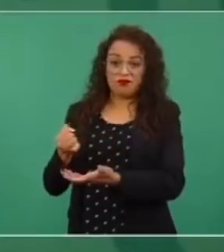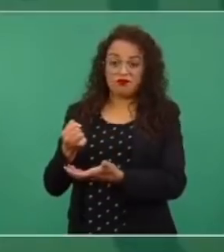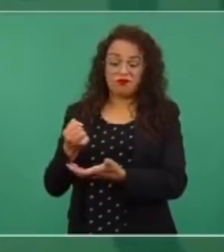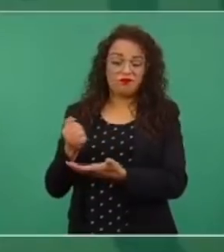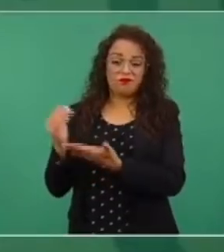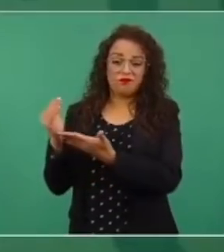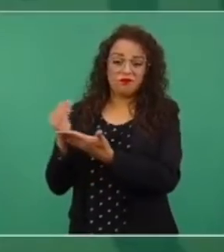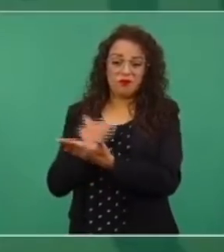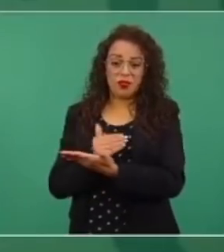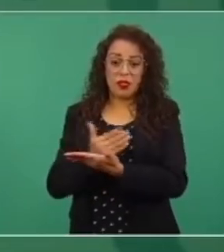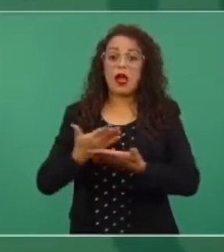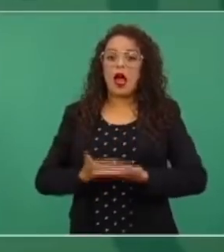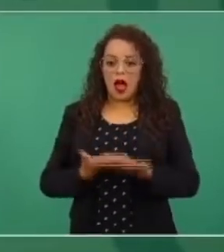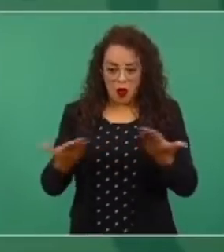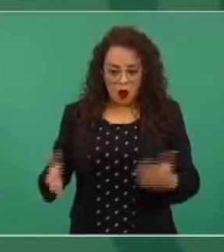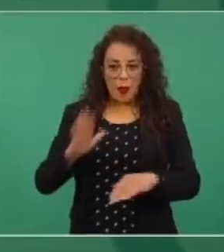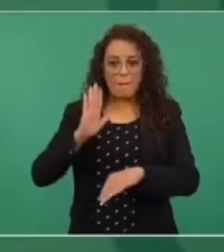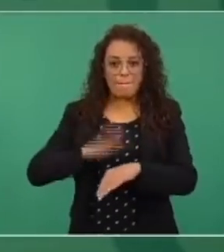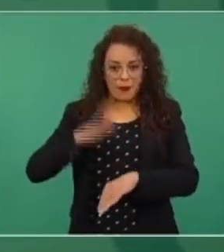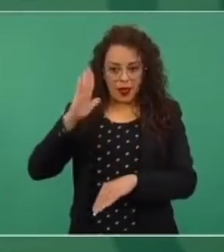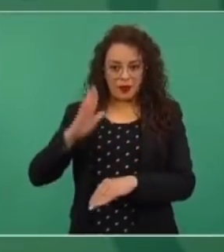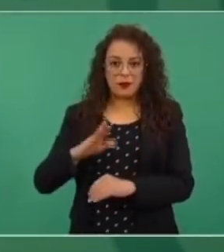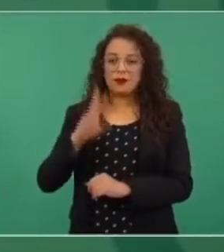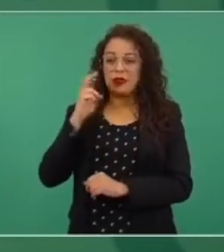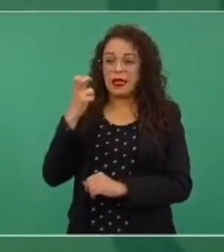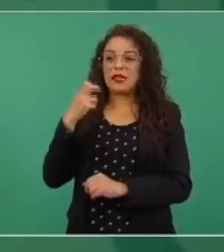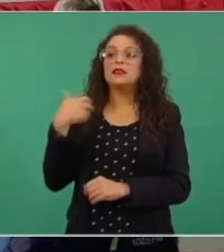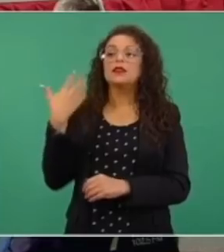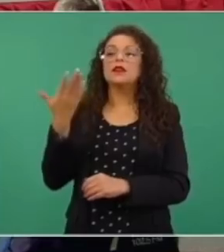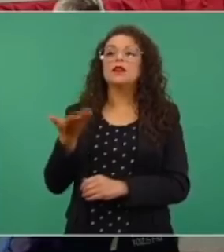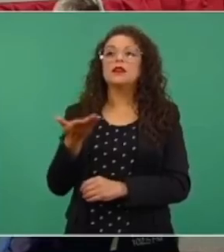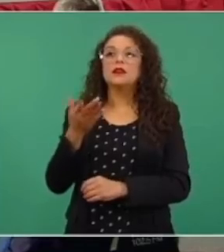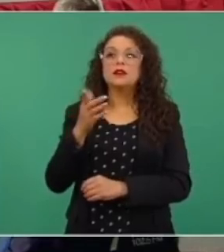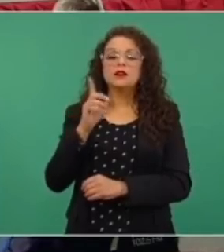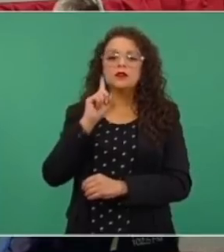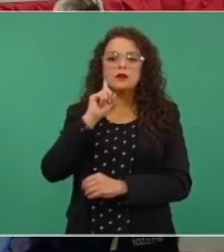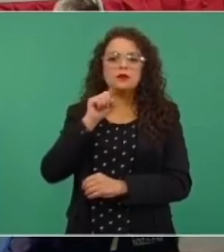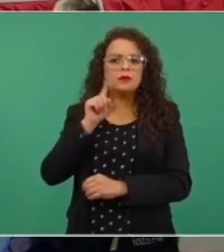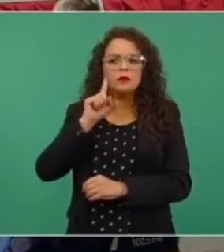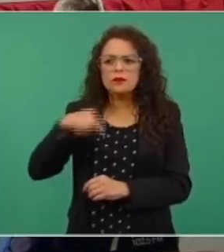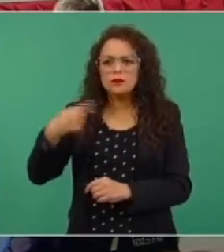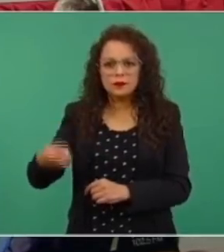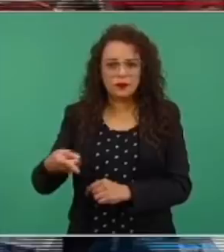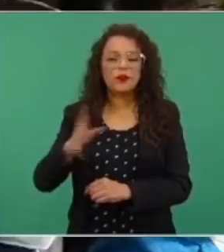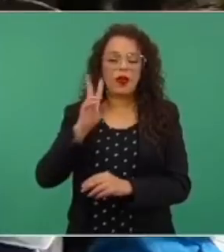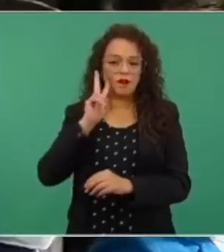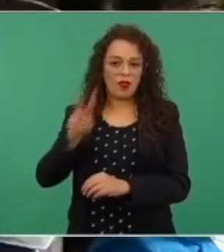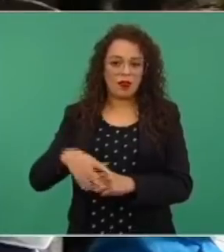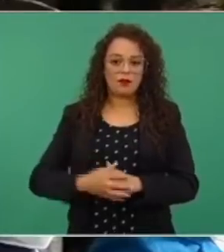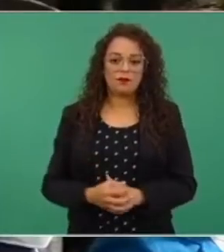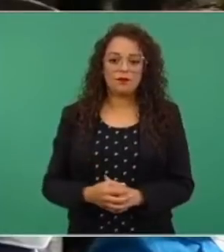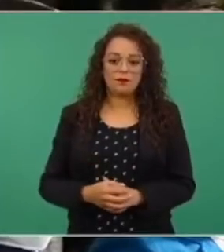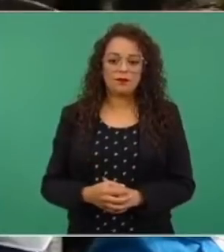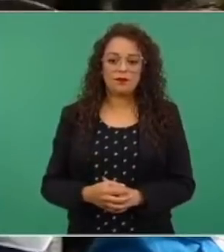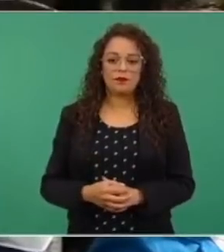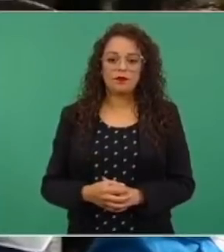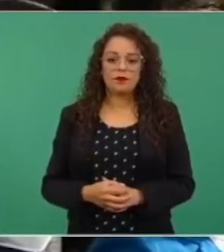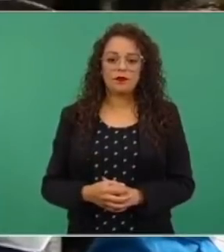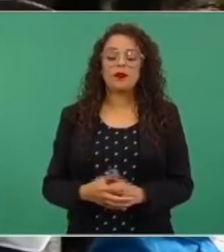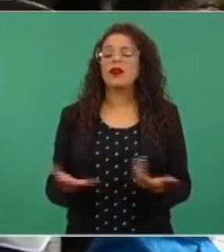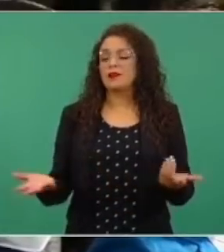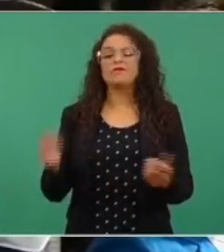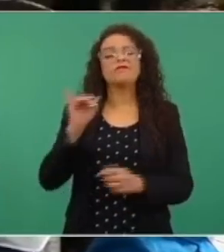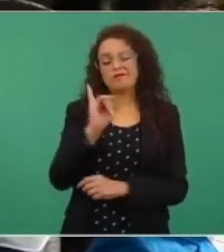como ahora, lo que vamos a ver pasado mañana. Pero pues, se podría reconsiderar que el presupuesto fuera similar al del año pasado, por ejemplo, dependiendo de lo que Sí, es